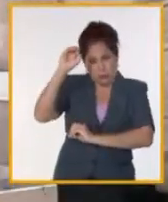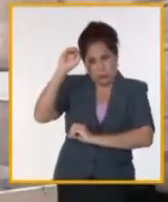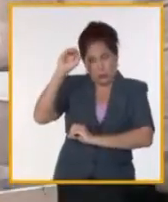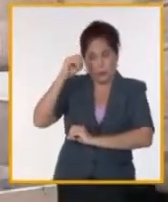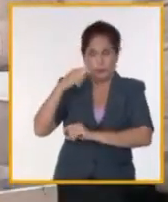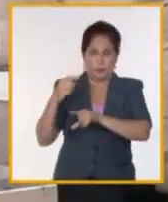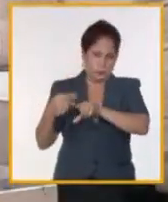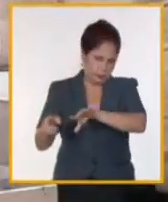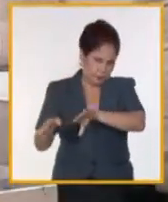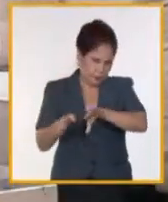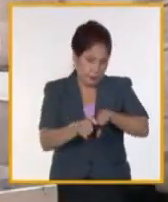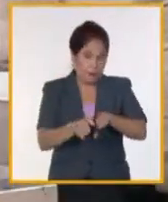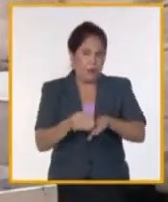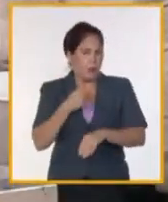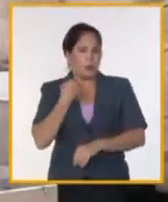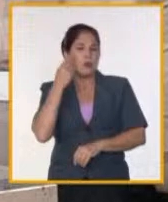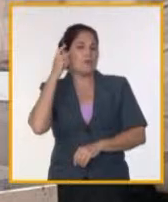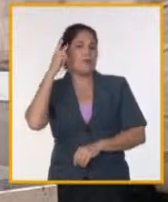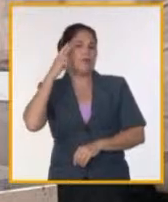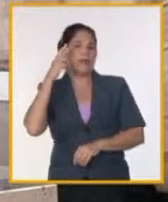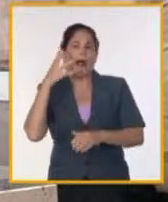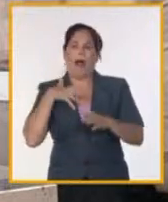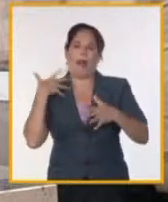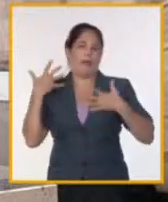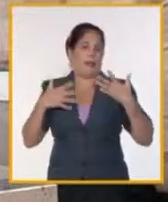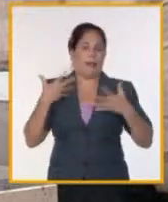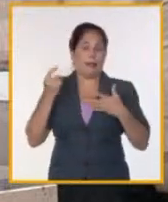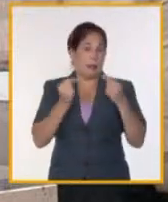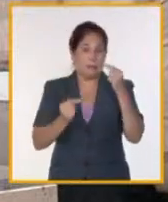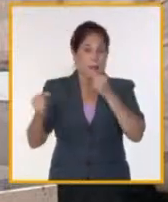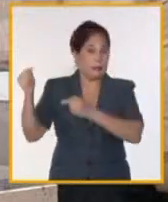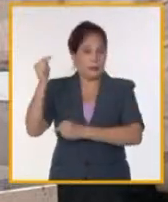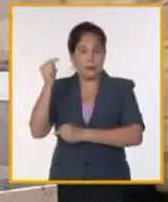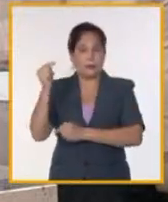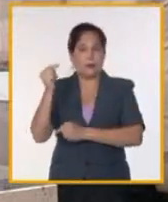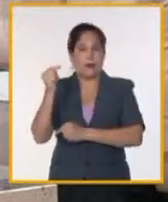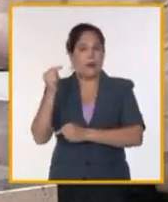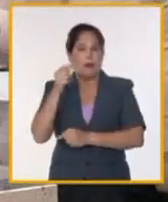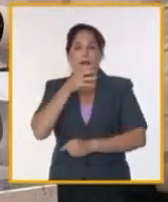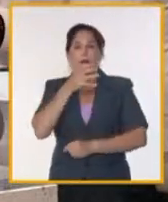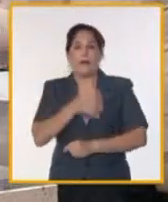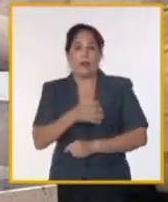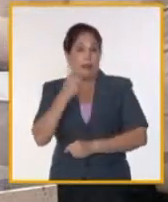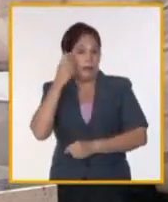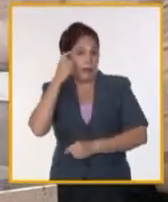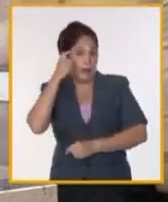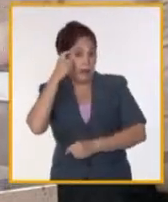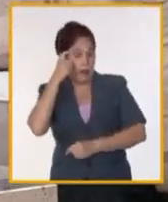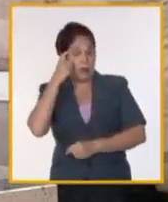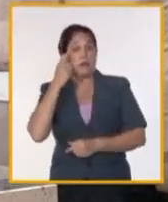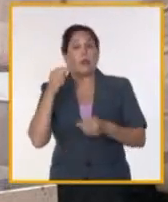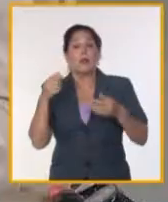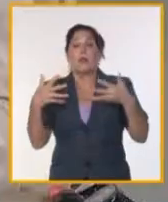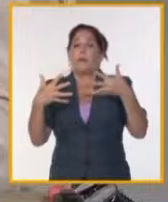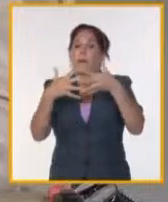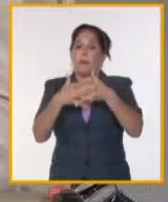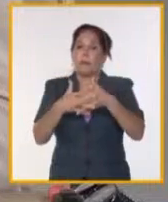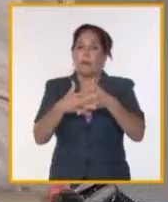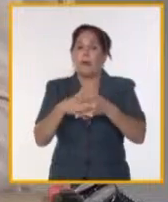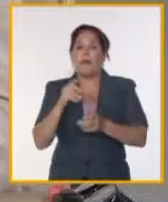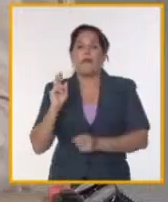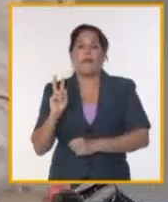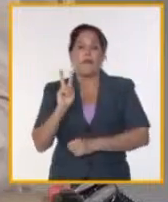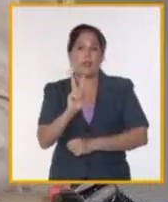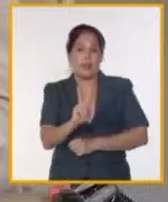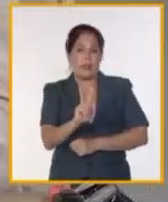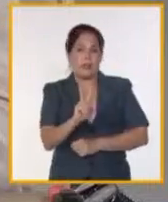Recordamos con alegría también que una de las primeras acciones de nuestro comandante en jefe cuando se relacionó con los mineros fue la visita